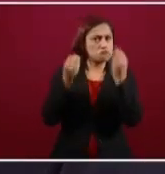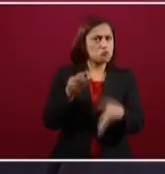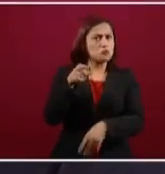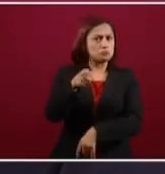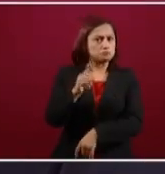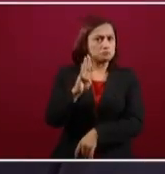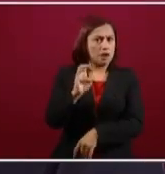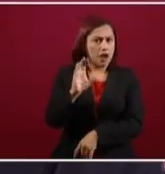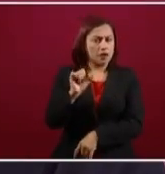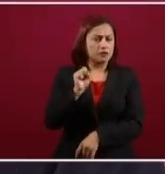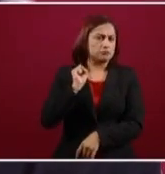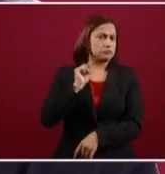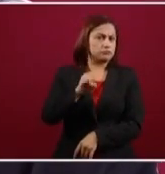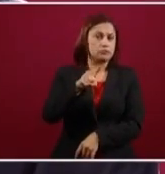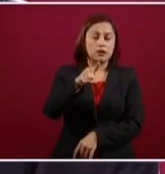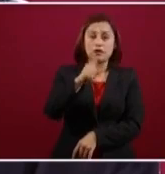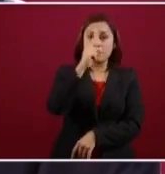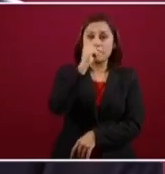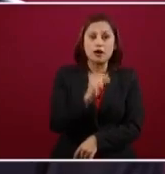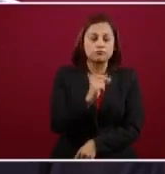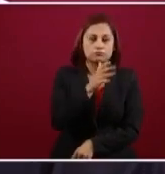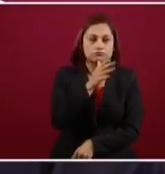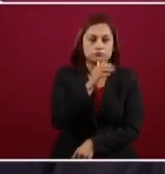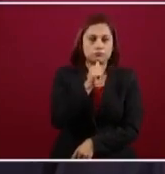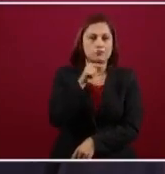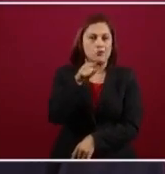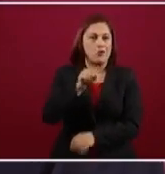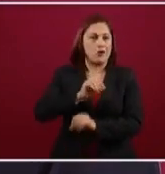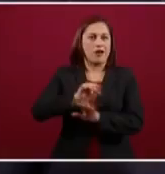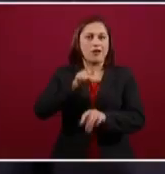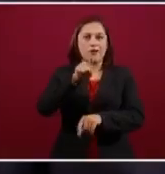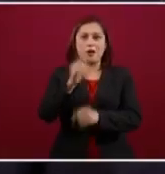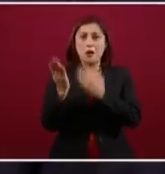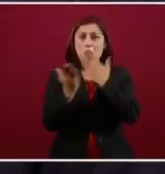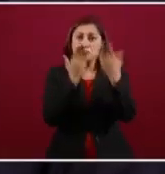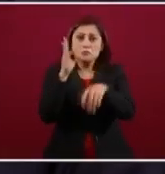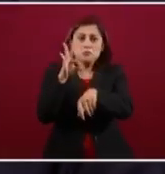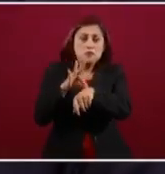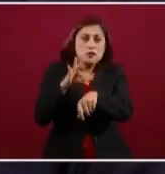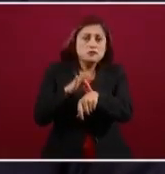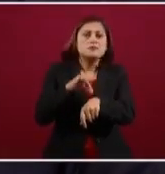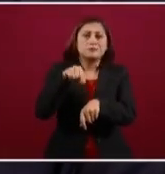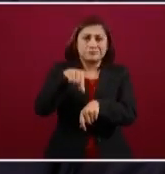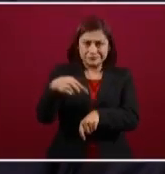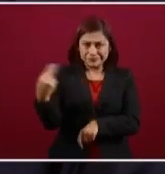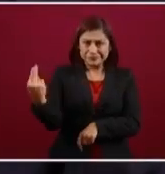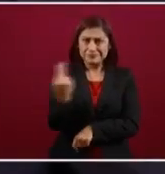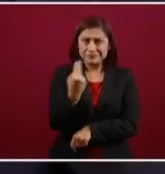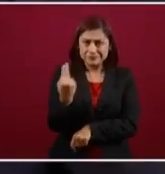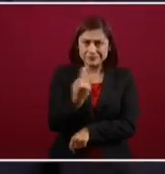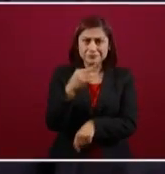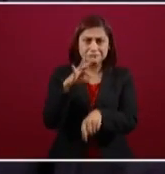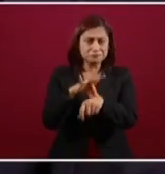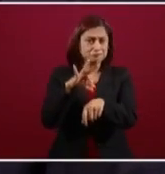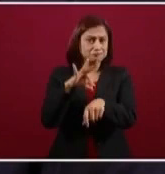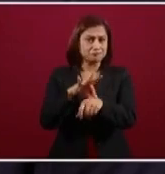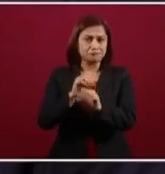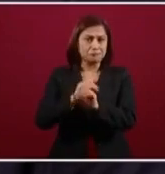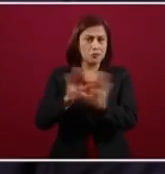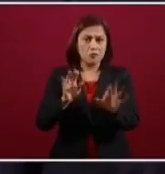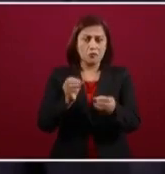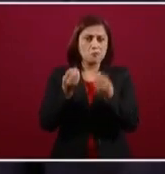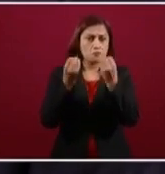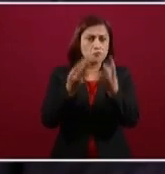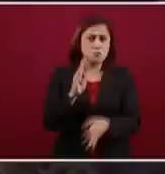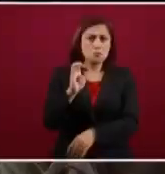faltar, al contrario, son los médicos, si necesitamos médicos. ¿Sí? Muy